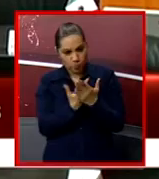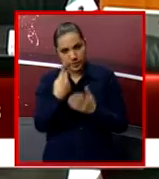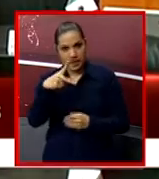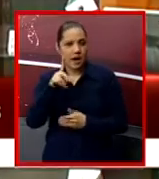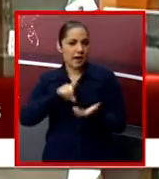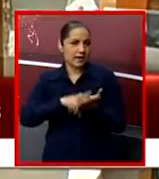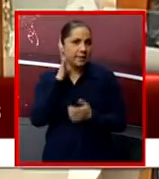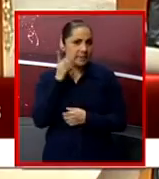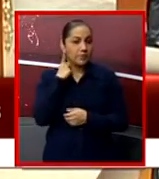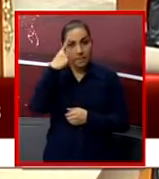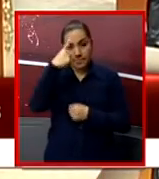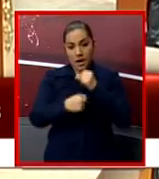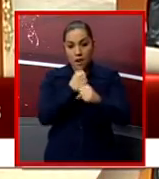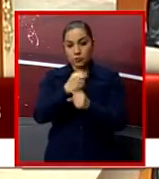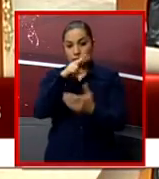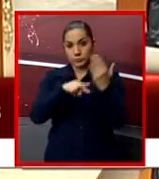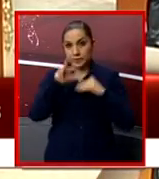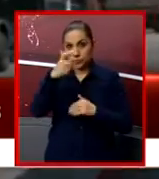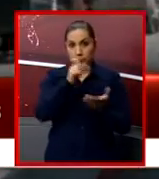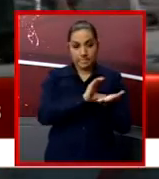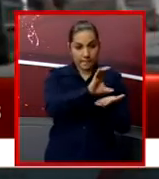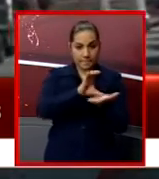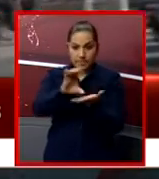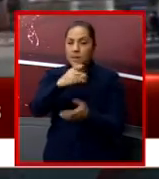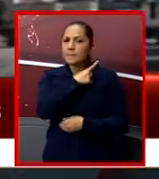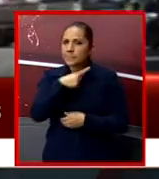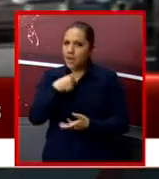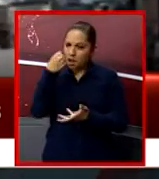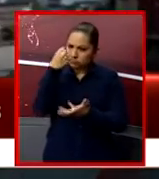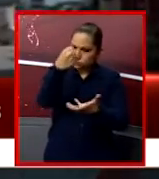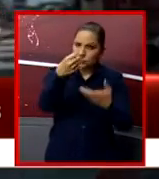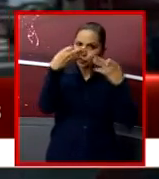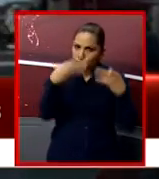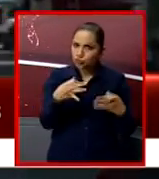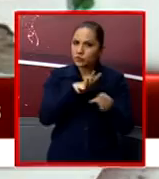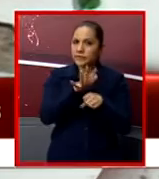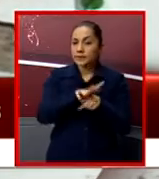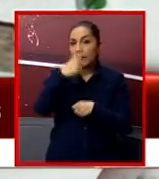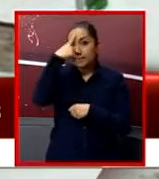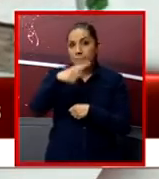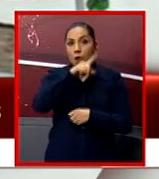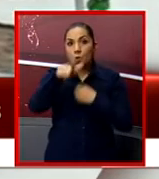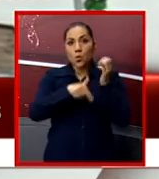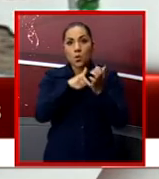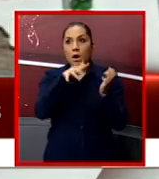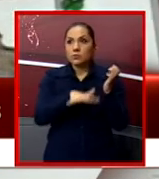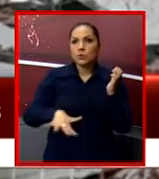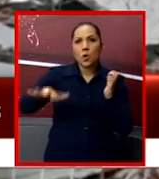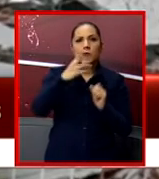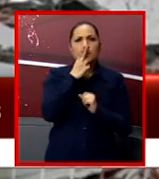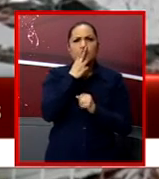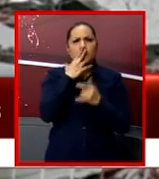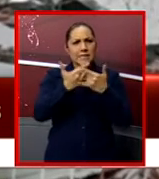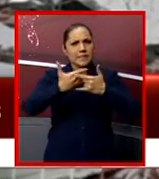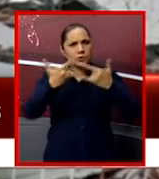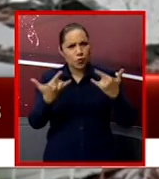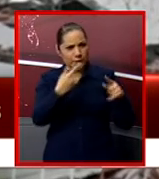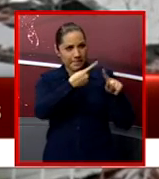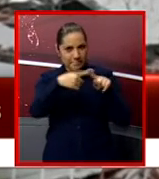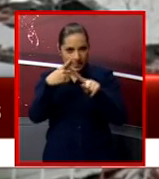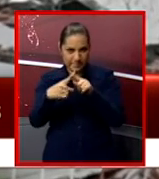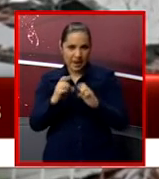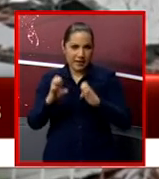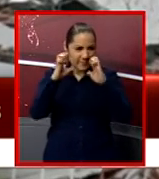el presupuesto de egresos de 2018 los recursos suficientes para la reparación de los edificios históricos y monumentos del estado de